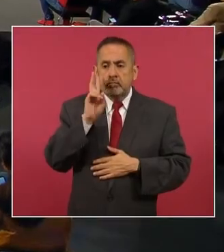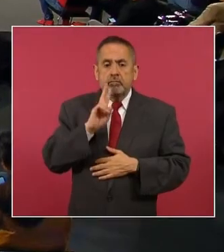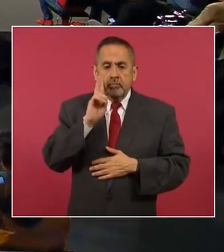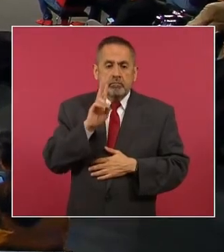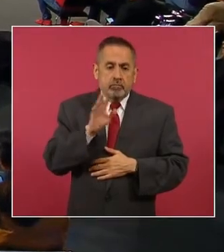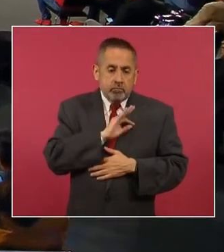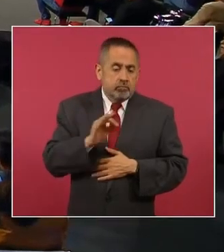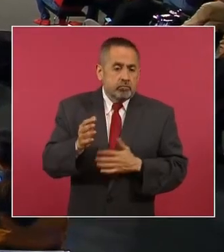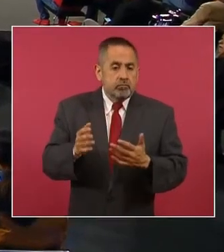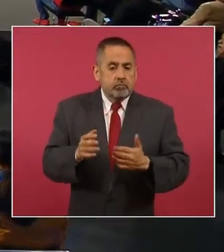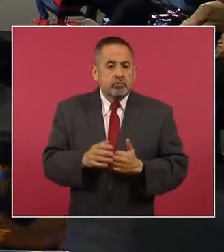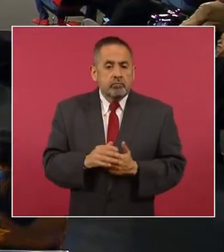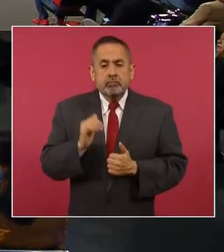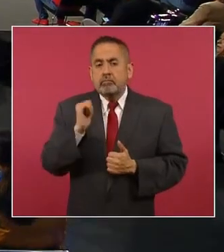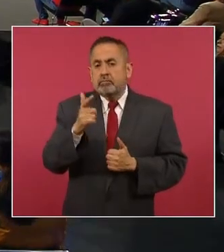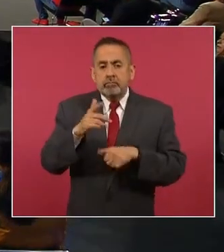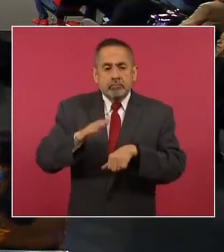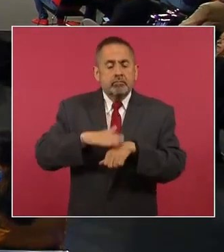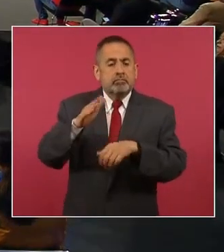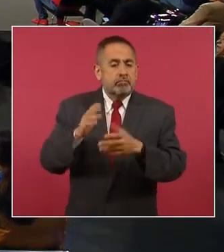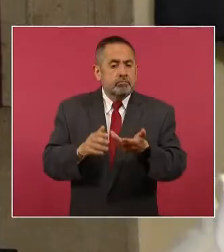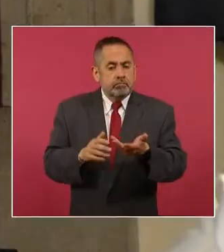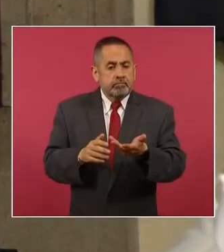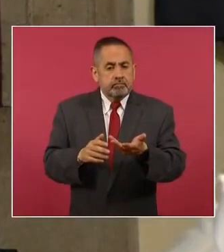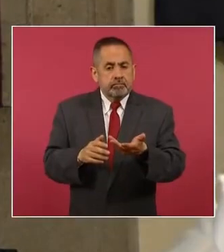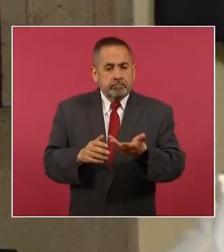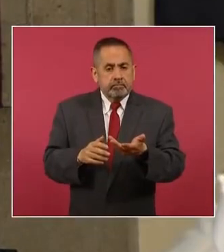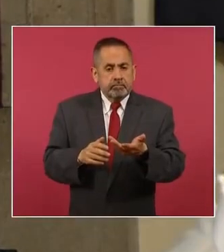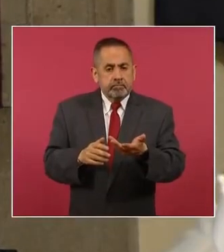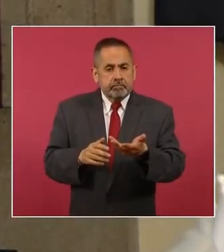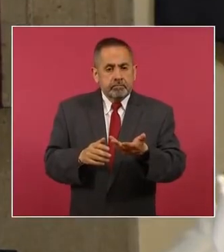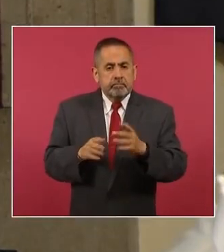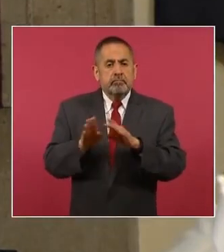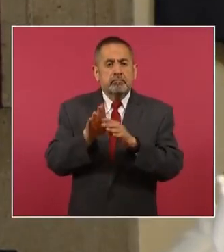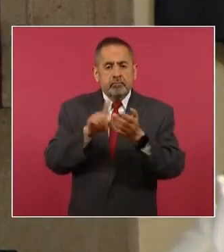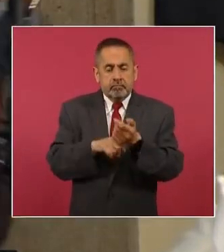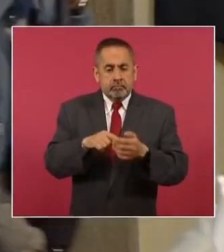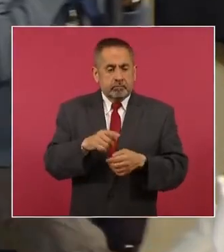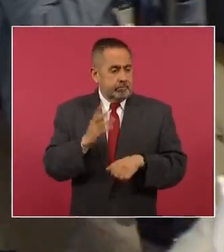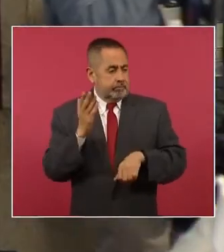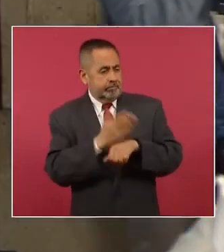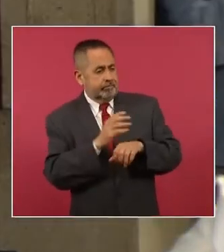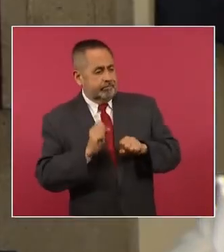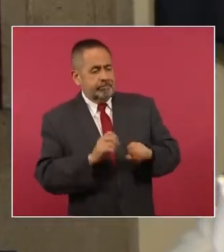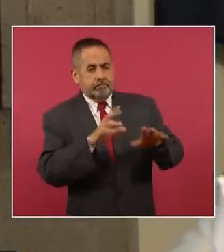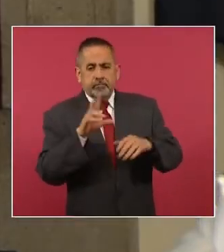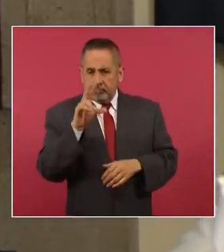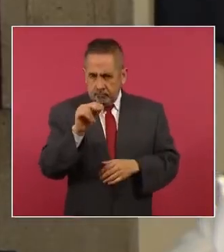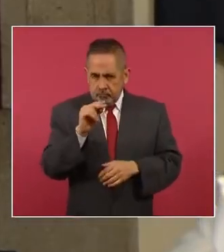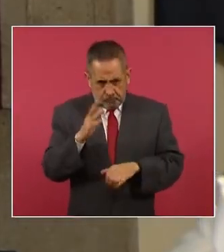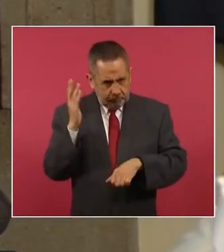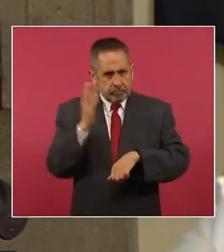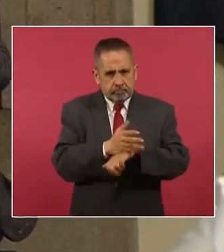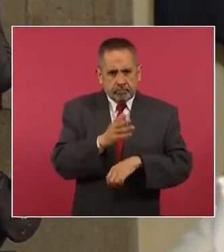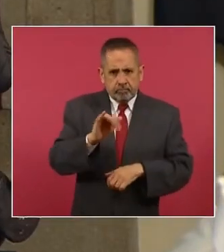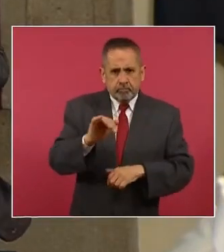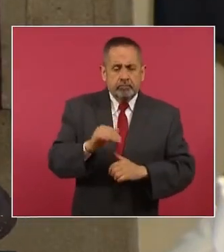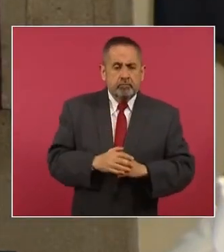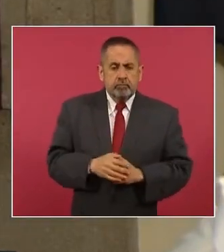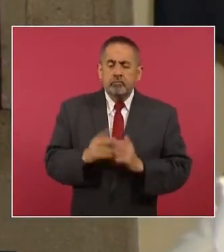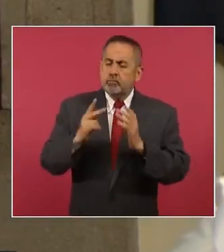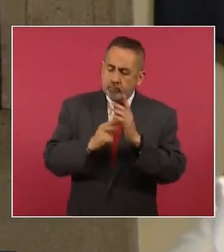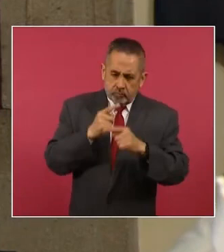mejor algo más, ¿no?, de referente a la impunidad, ¿no?, de que ya no hay impunidad.